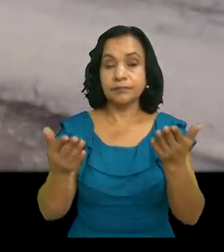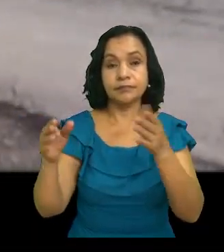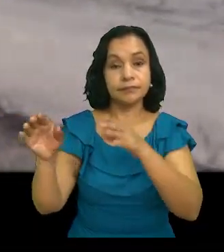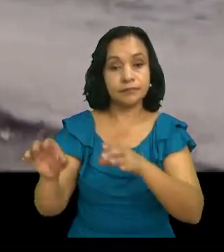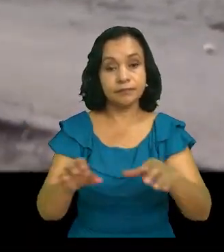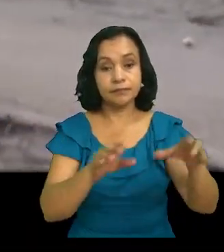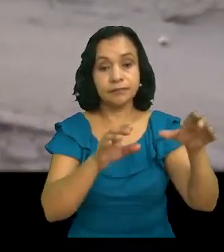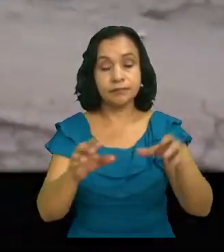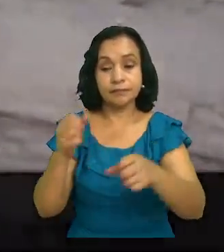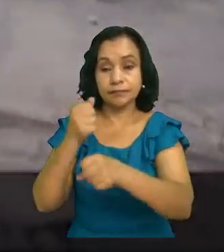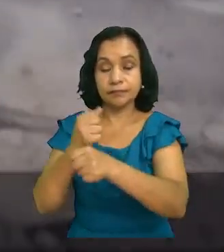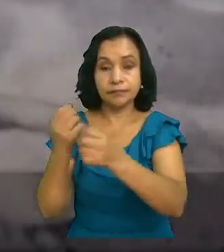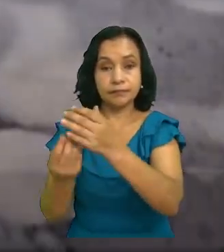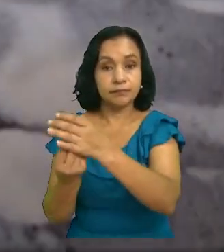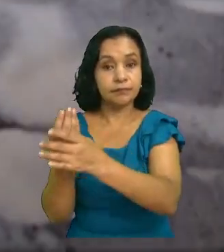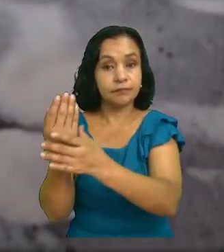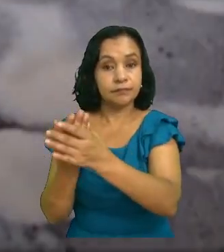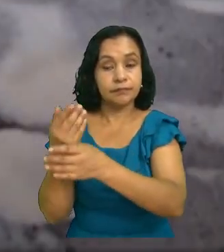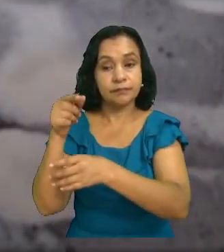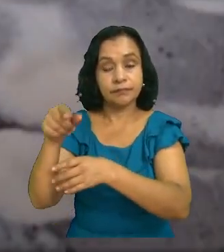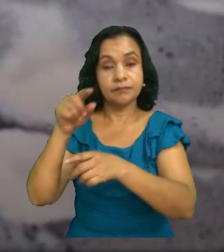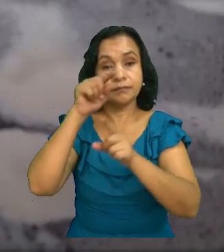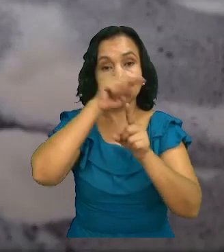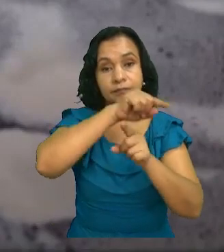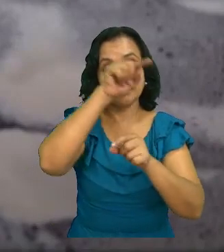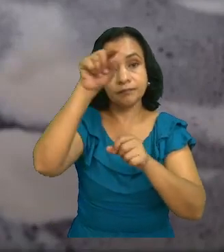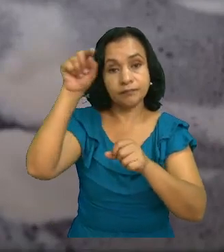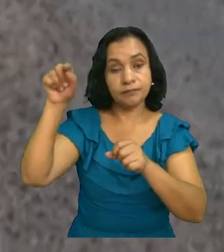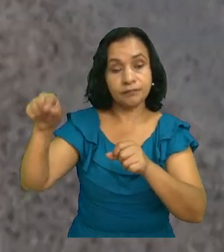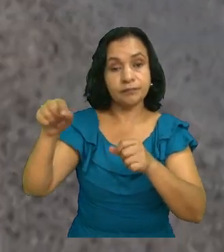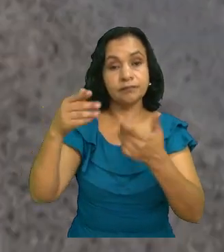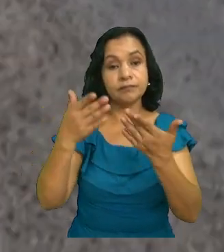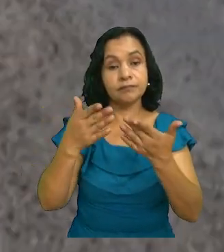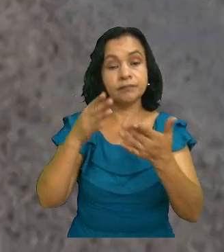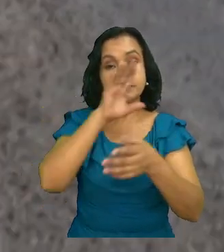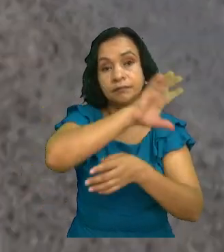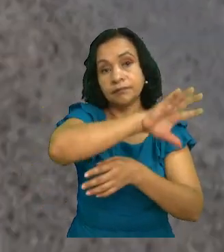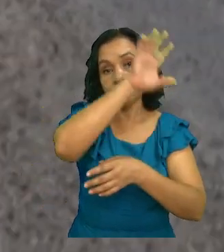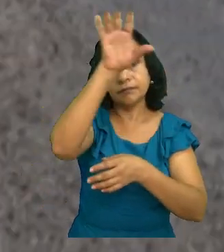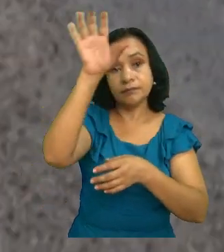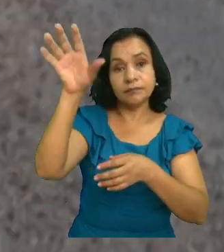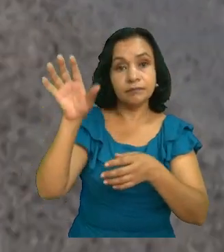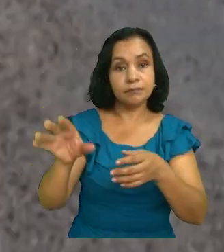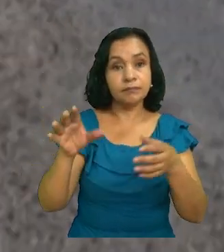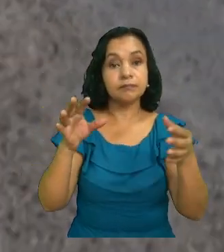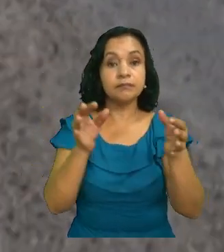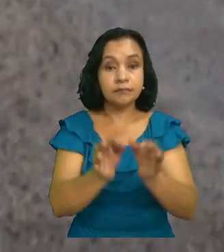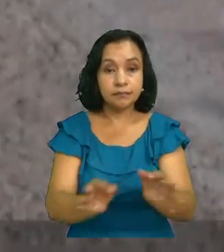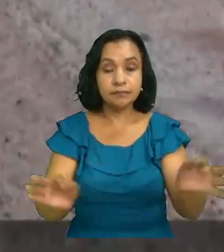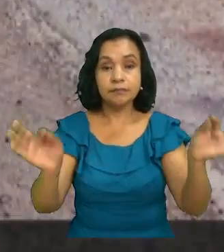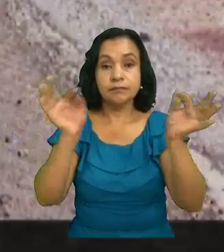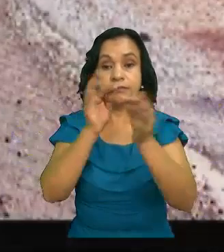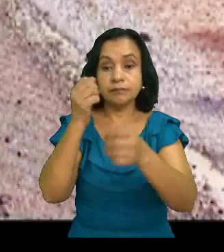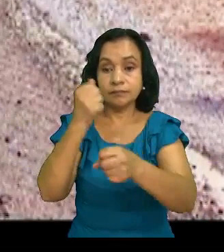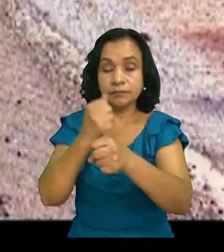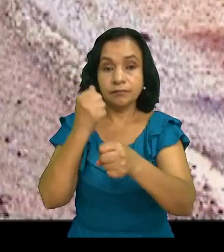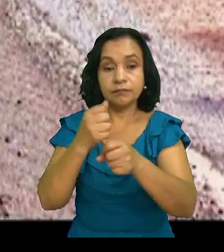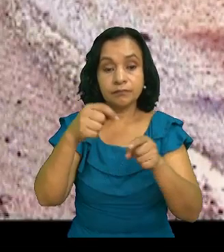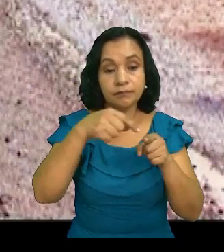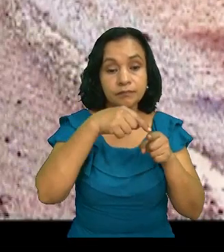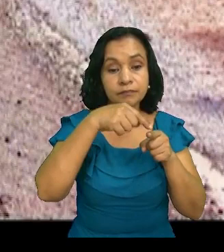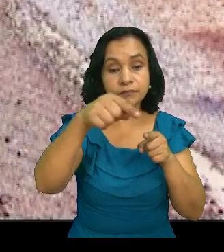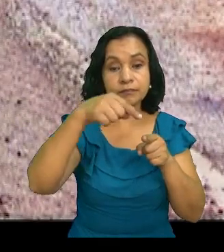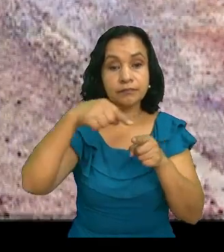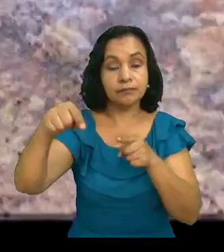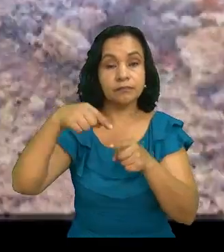actividad productiva, de la producción que se genera en todas esas regiones. Esas regiones son altamente productivas, sobre